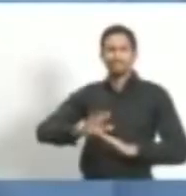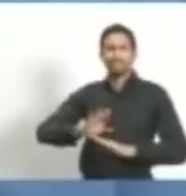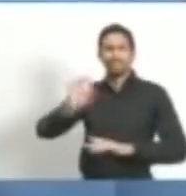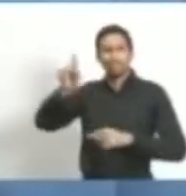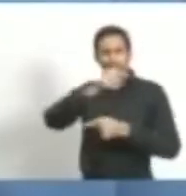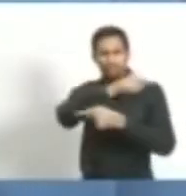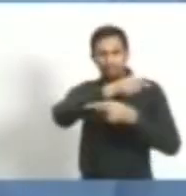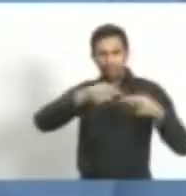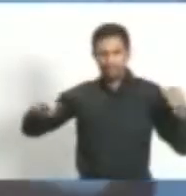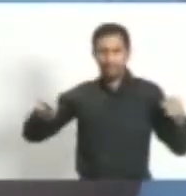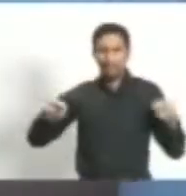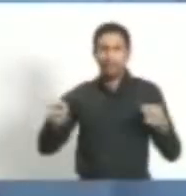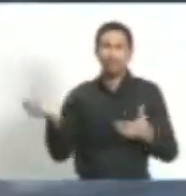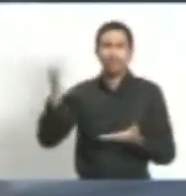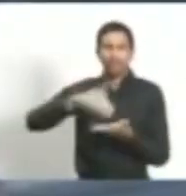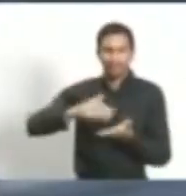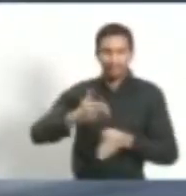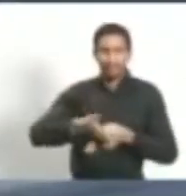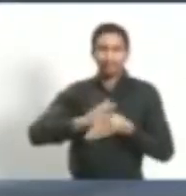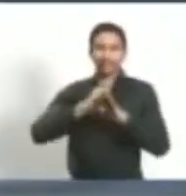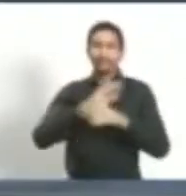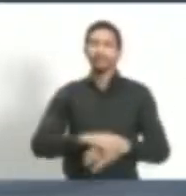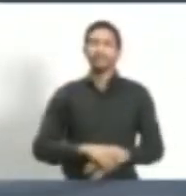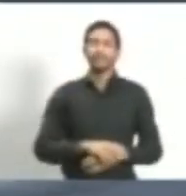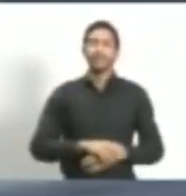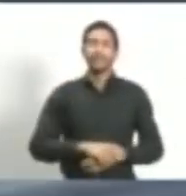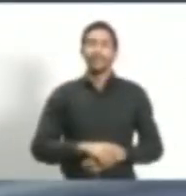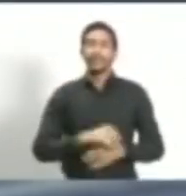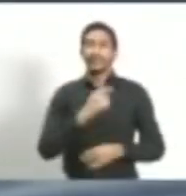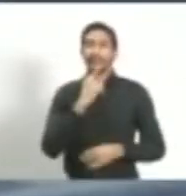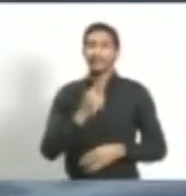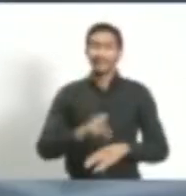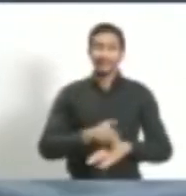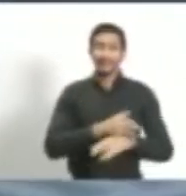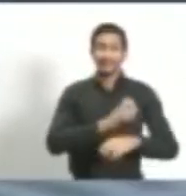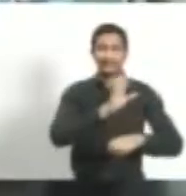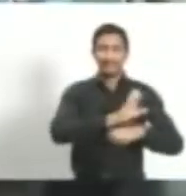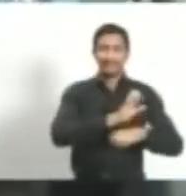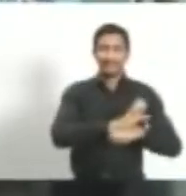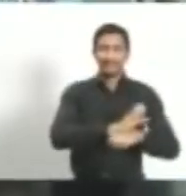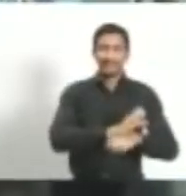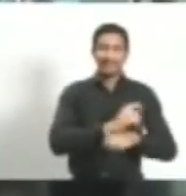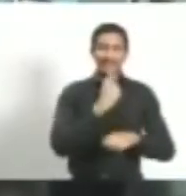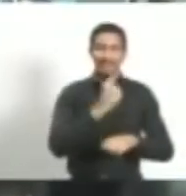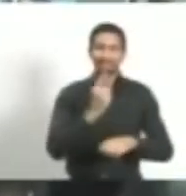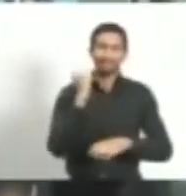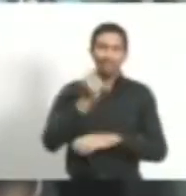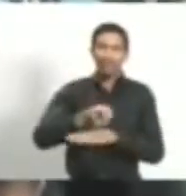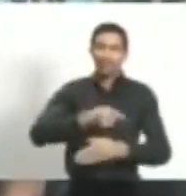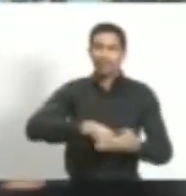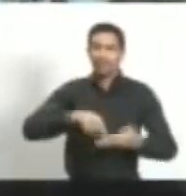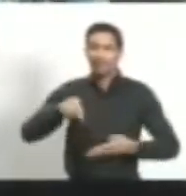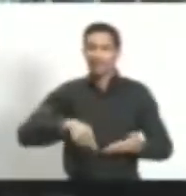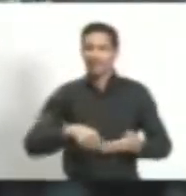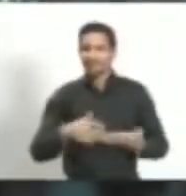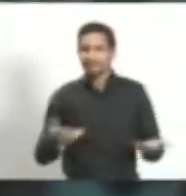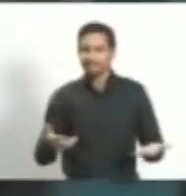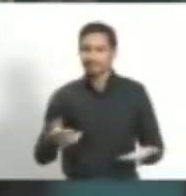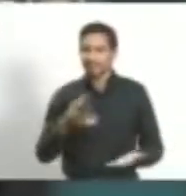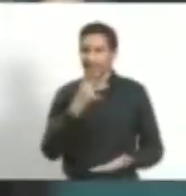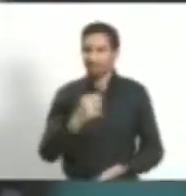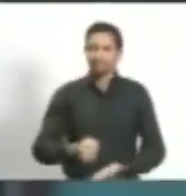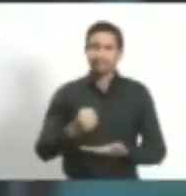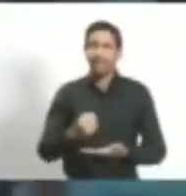tiene explicaciones. La ES que lo contrató se quedó sin caja. Como se quedó sin caja, no los pudo terminar. Lo retomó